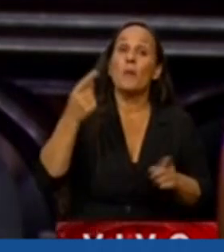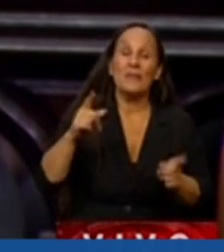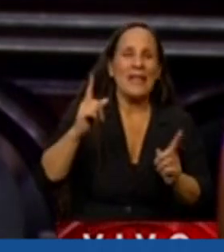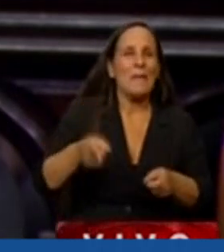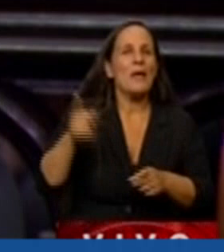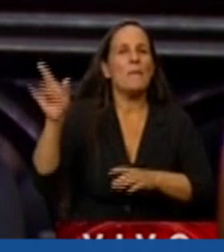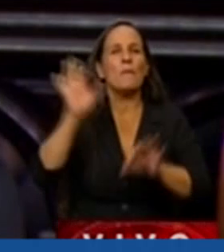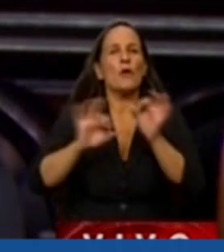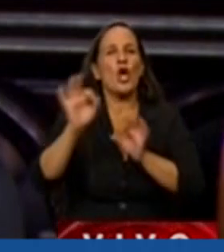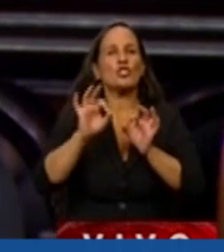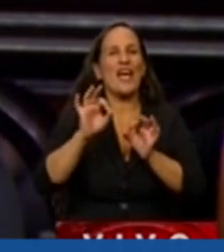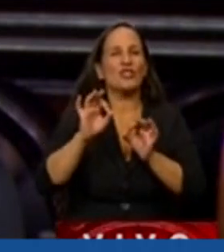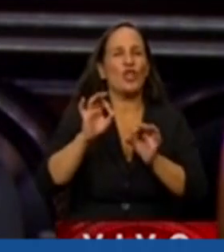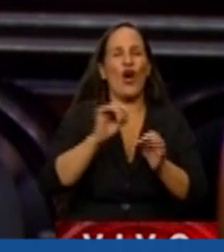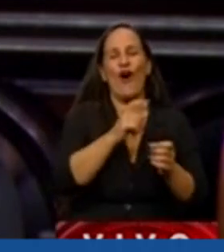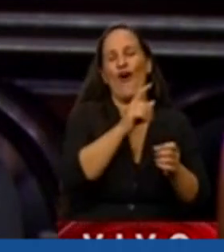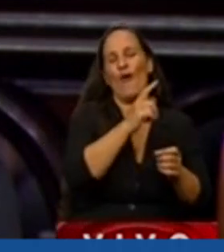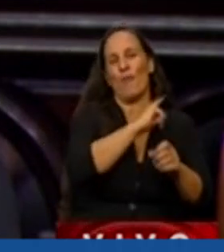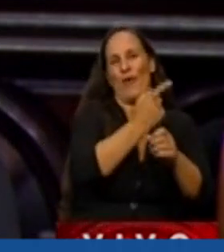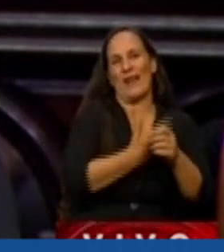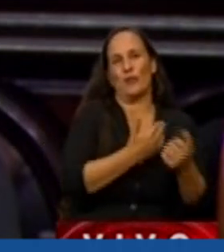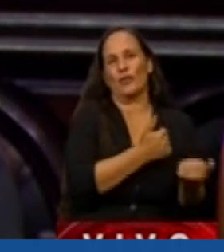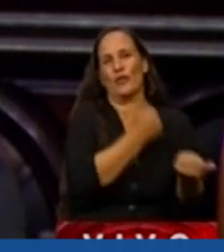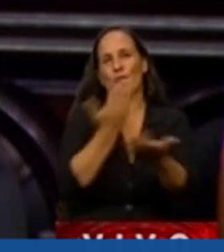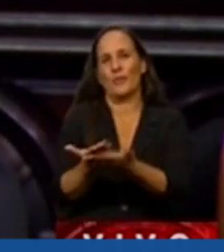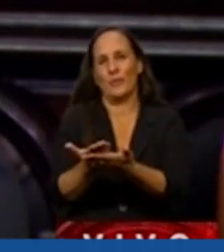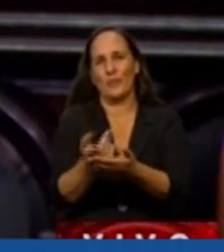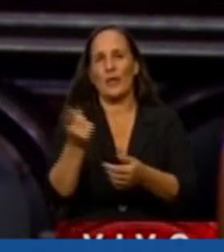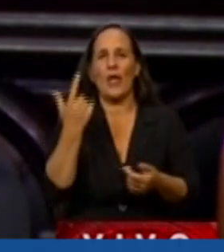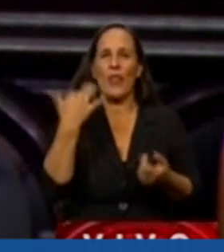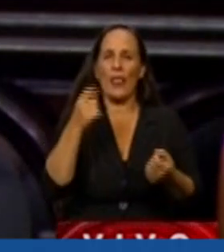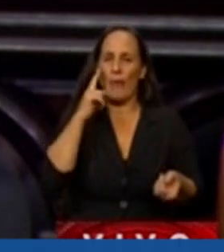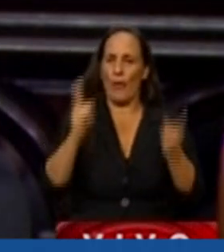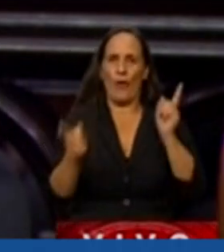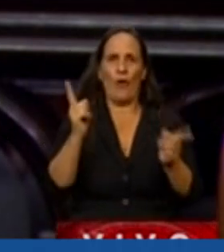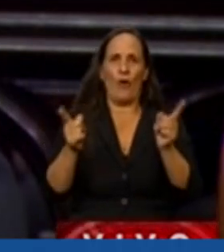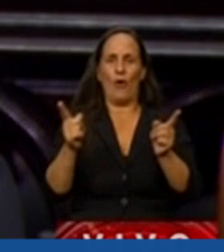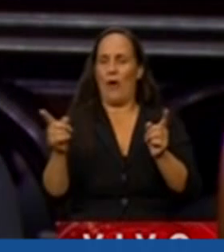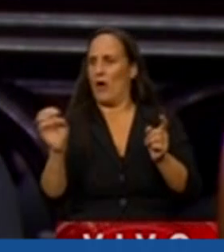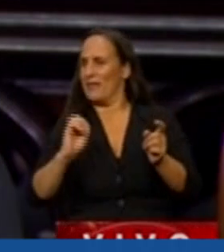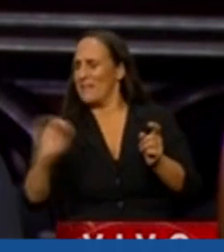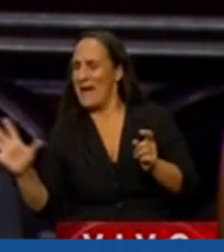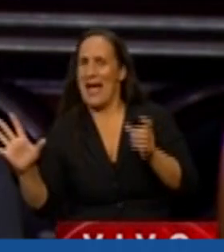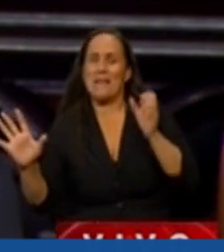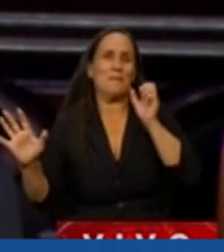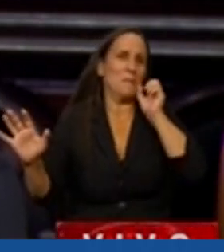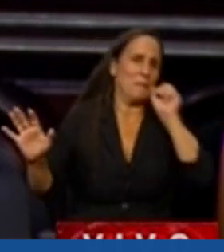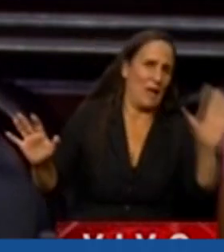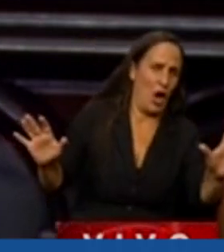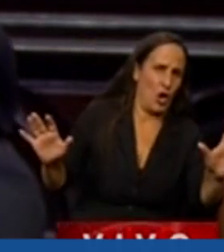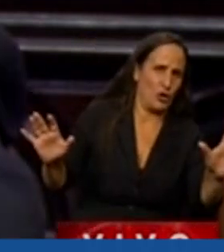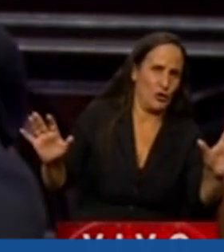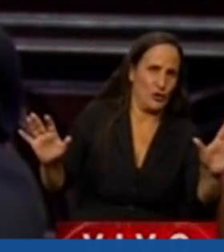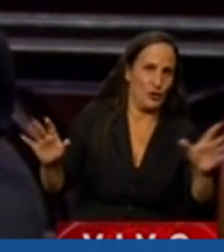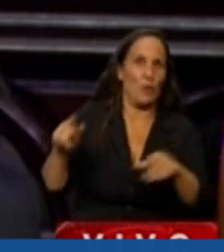su proyecto enviado por el Ejecutivo entre votar entre Guatemala y Guatepeor. Era votar la aprobación del crédito y